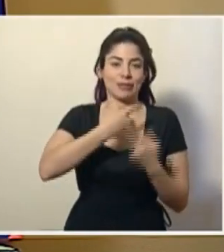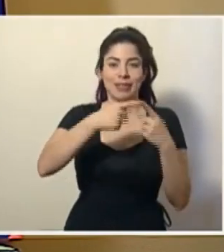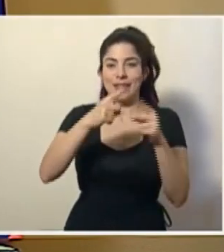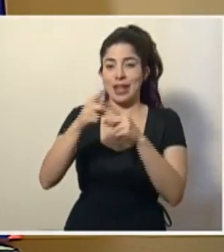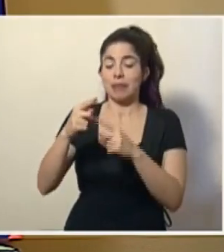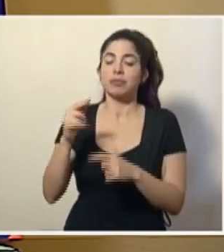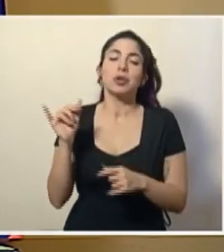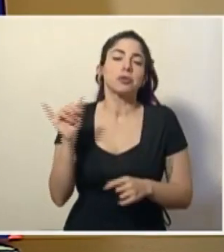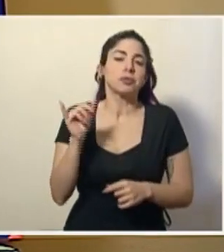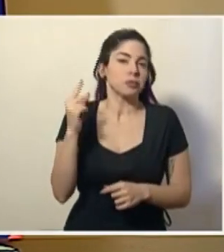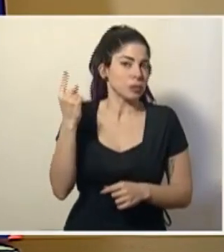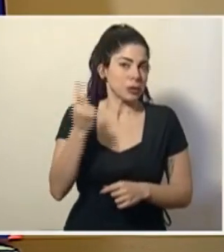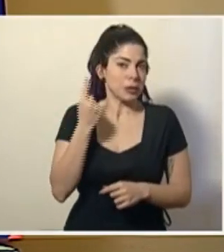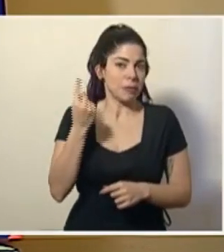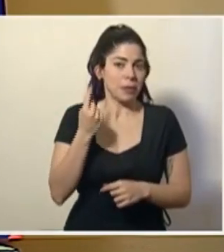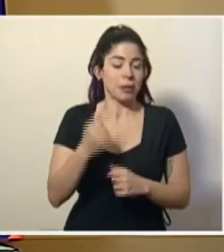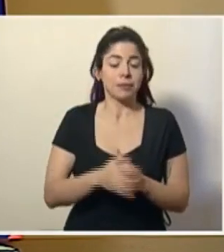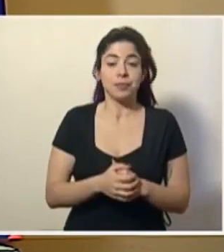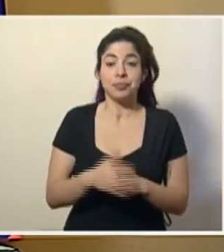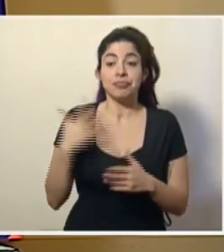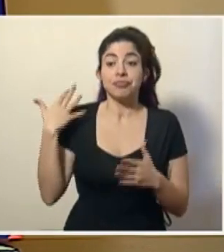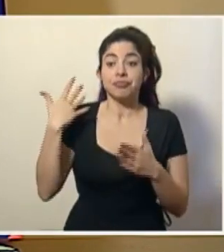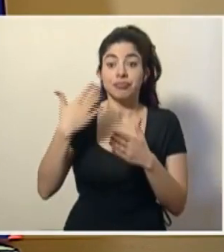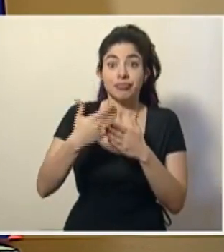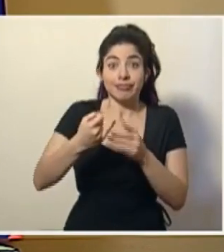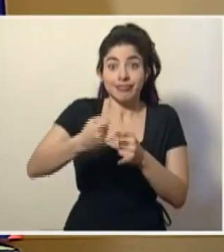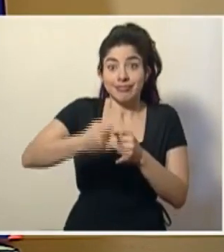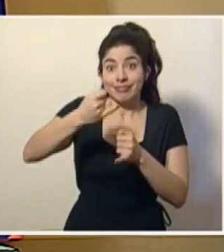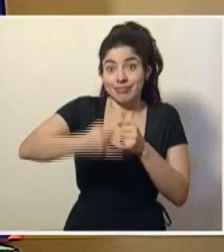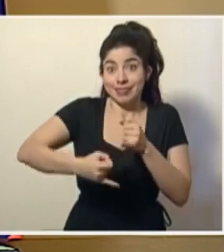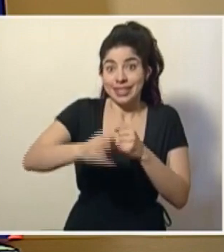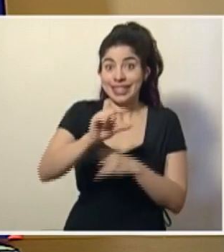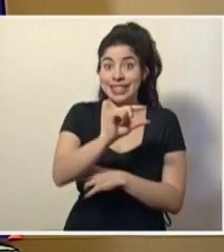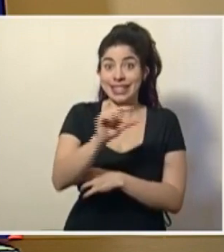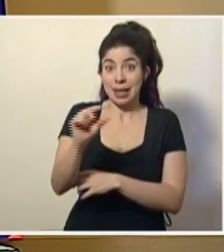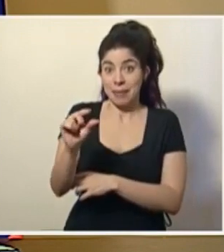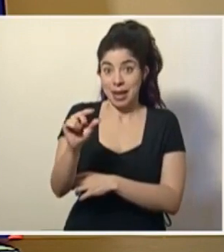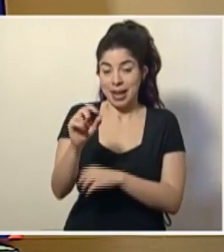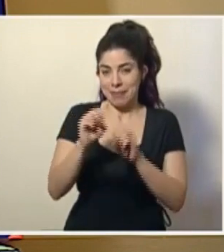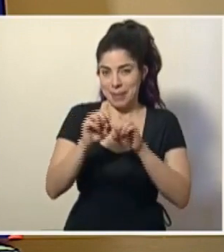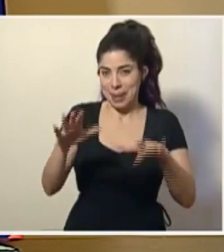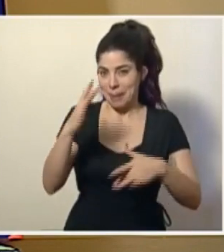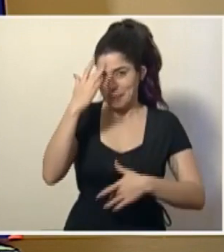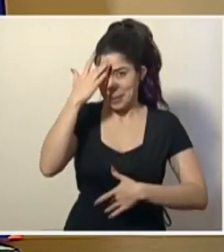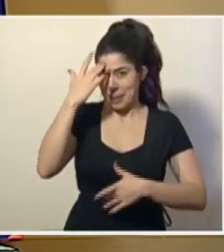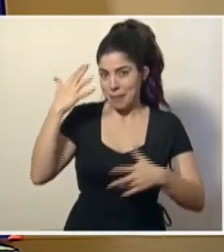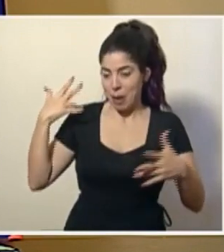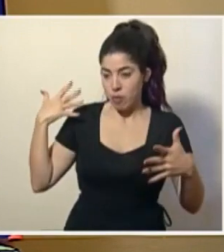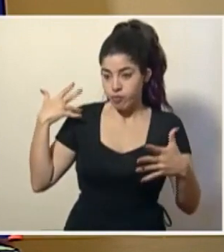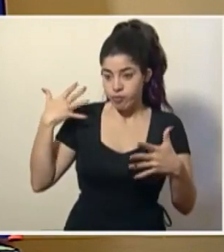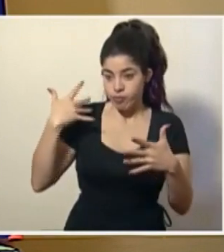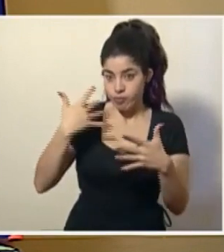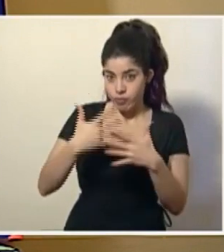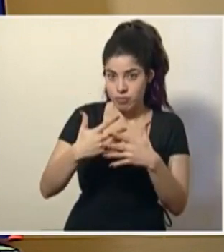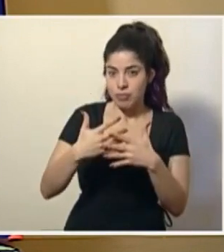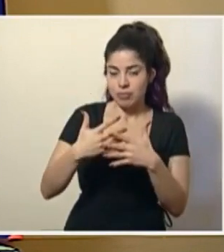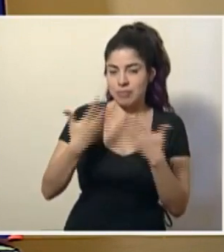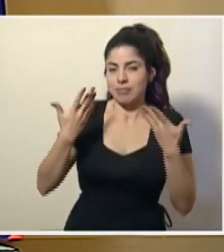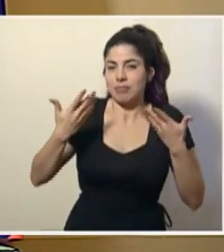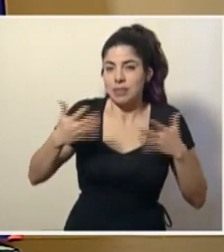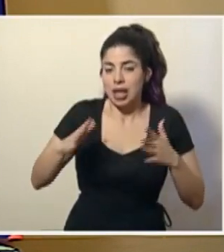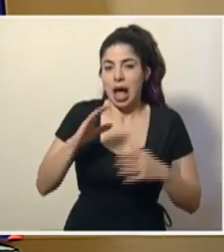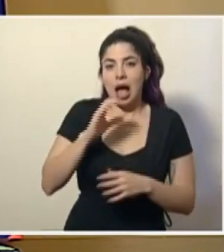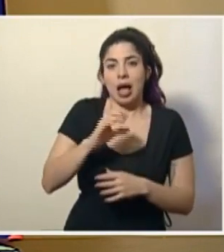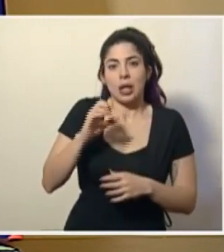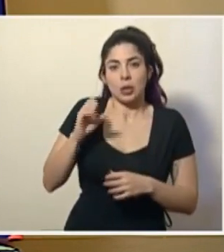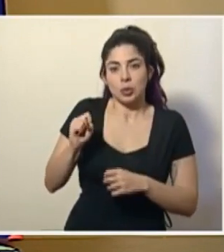medios. Como es usual, al terminar la semana epidemiológica, de acuerdo con la vigilancia que hacen tanto